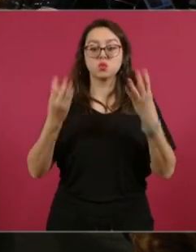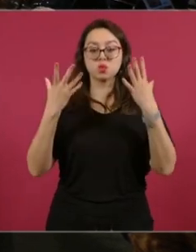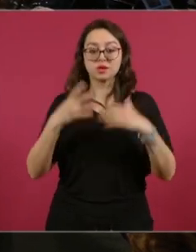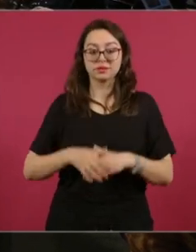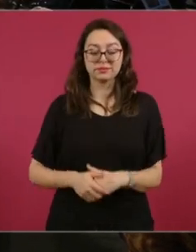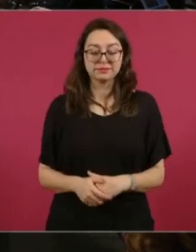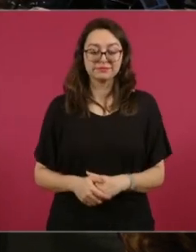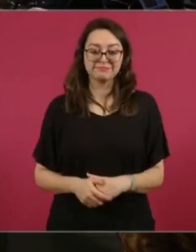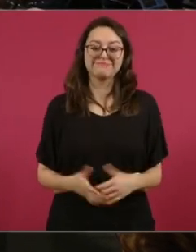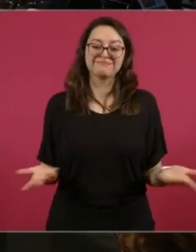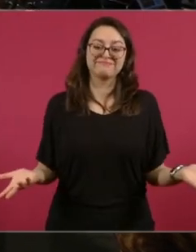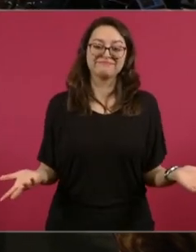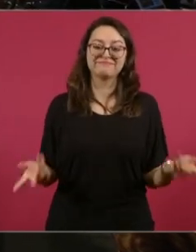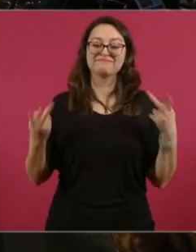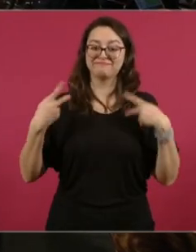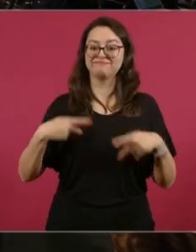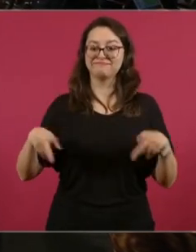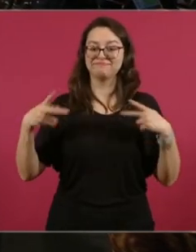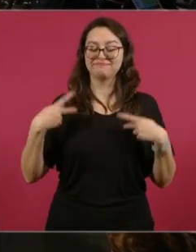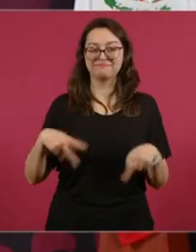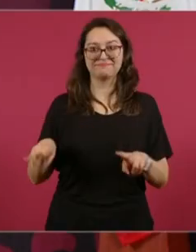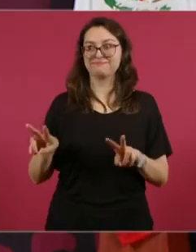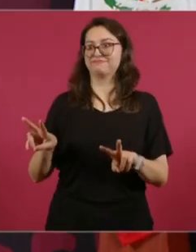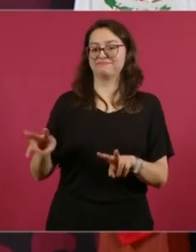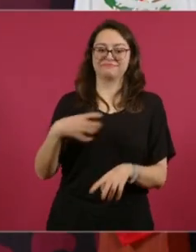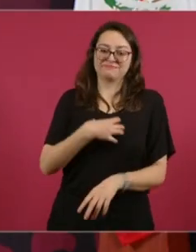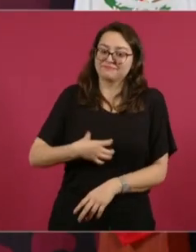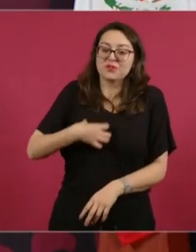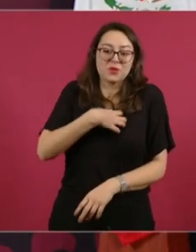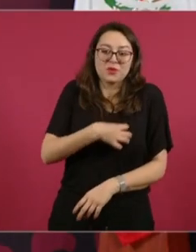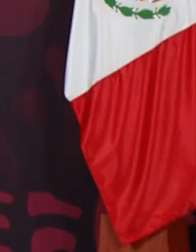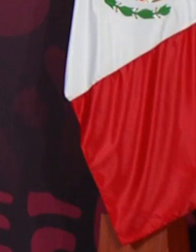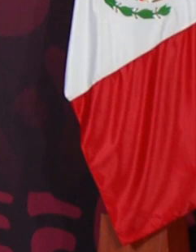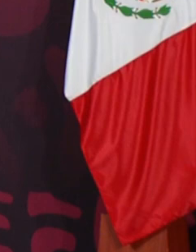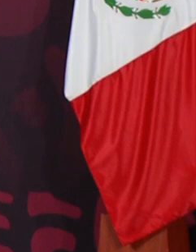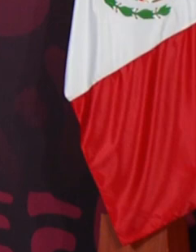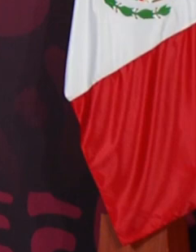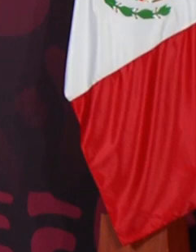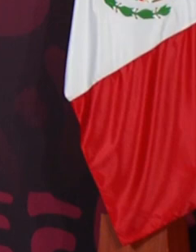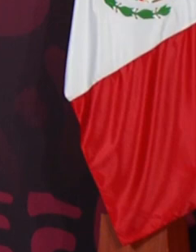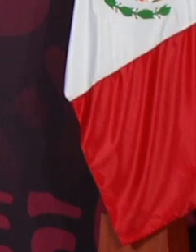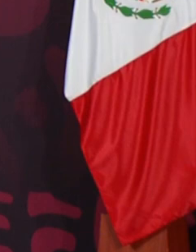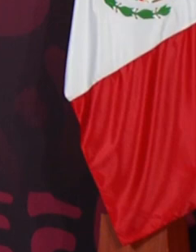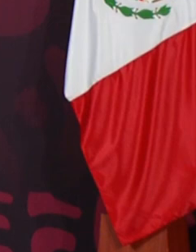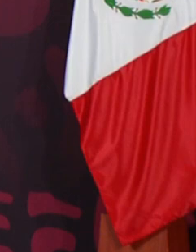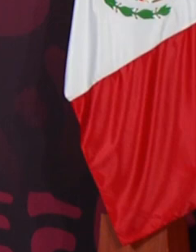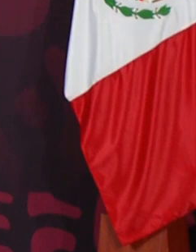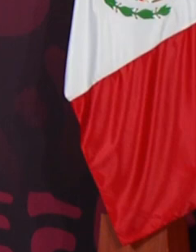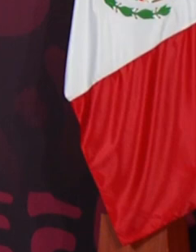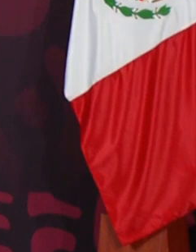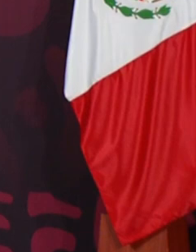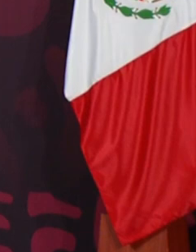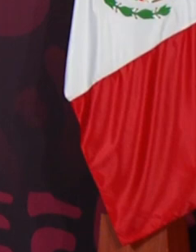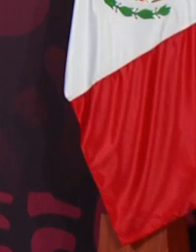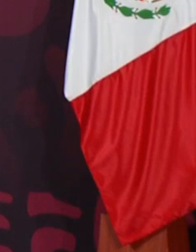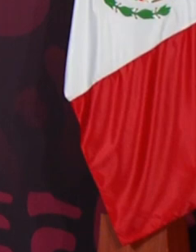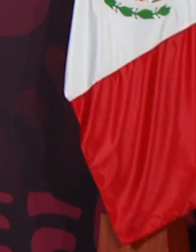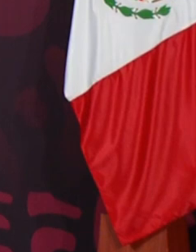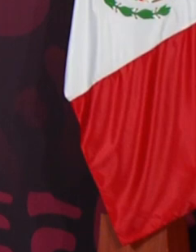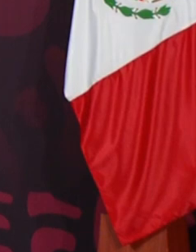Desde luego que la gente está contenta.